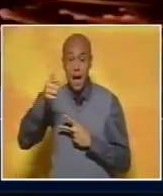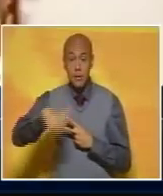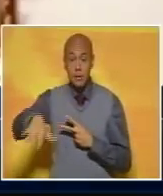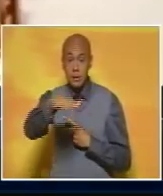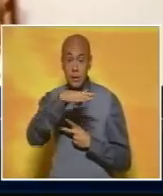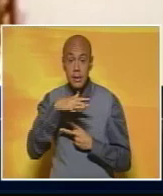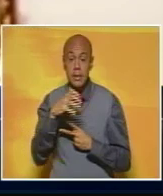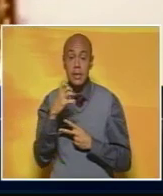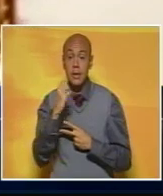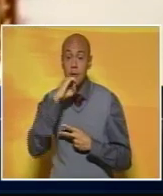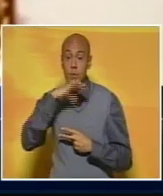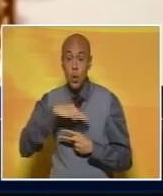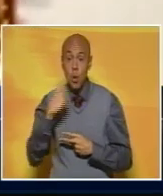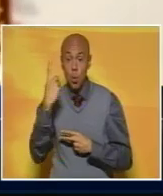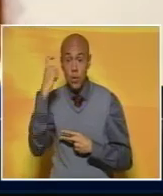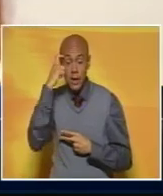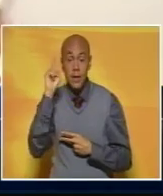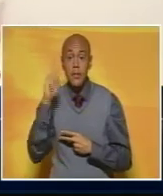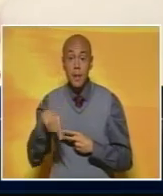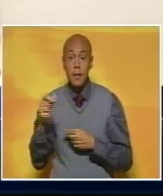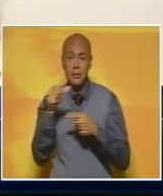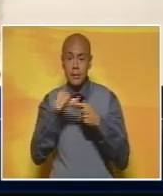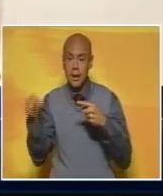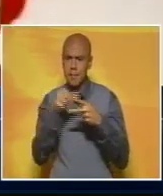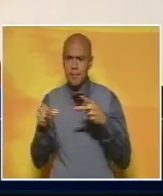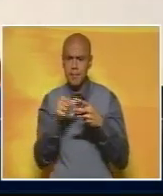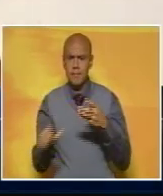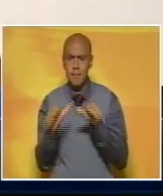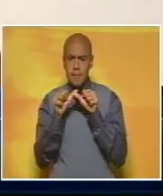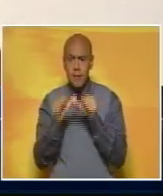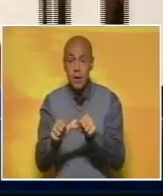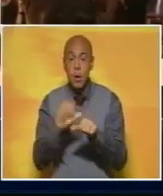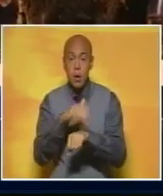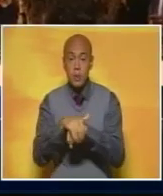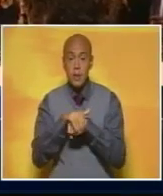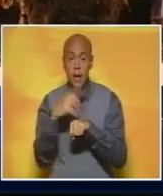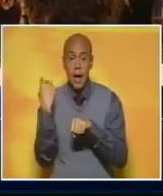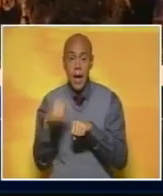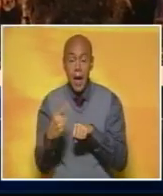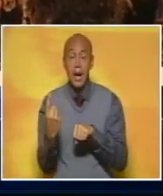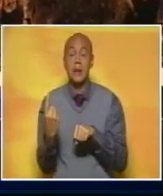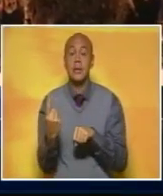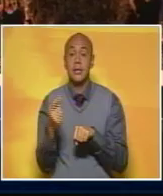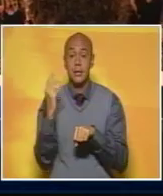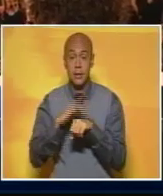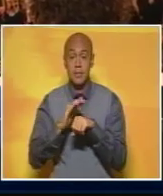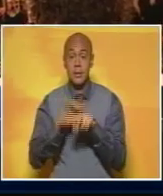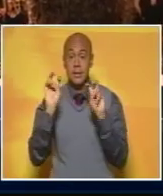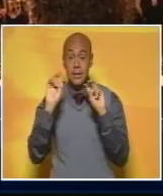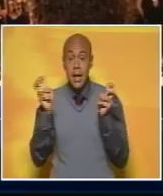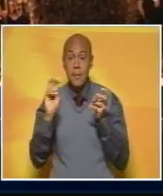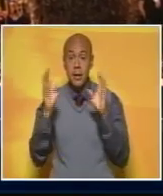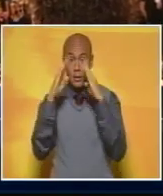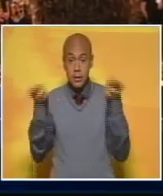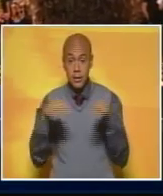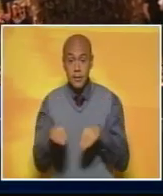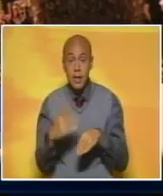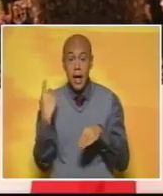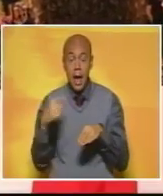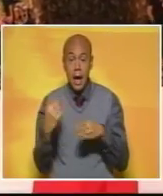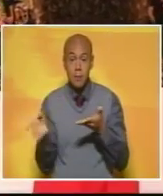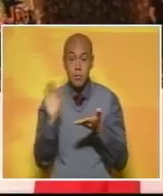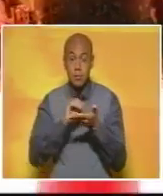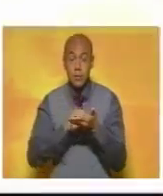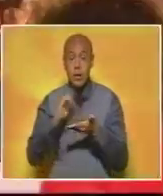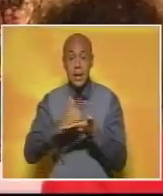de 24 horas y más semanas en la lista Top 10 de Reino Unido por un tema navideño. Los 3 récords forman parte del libro que